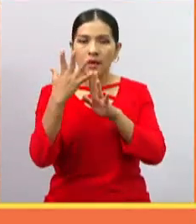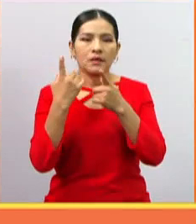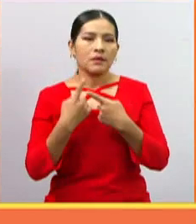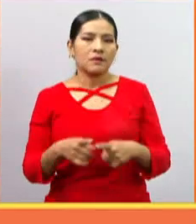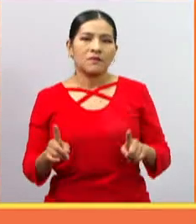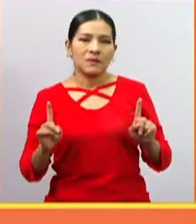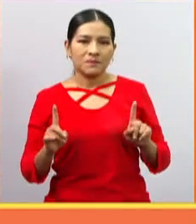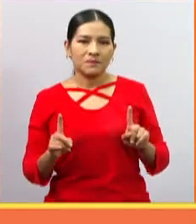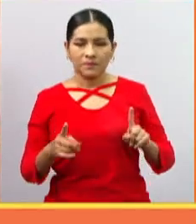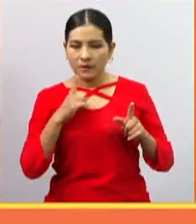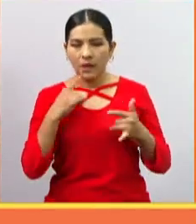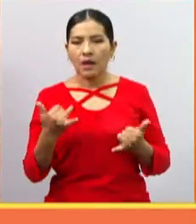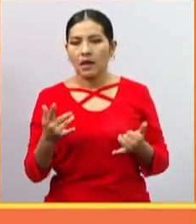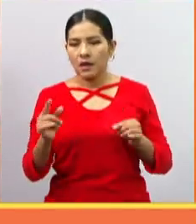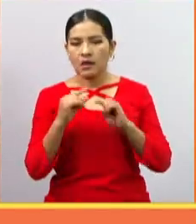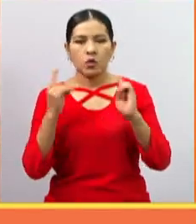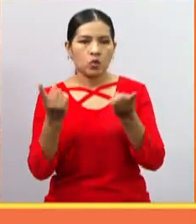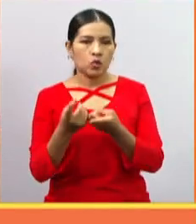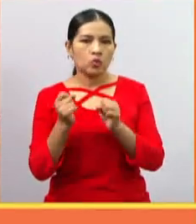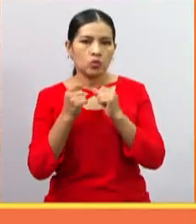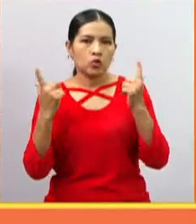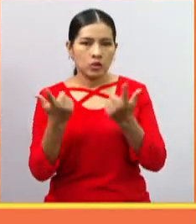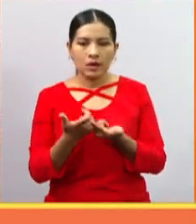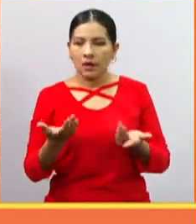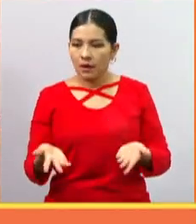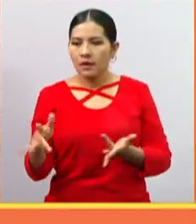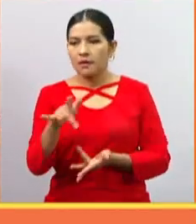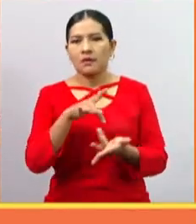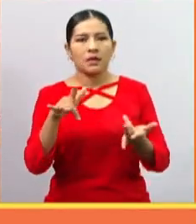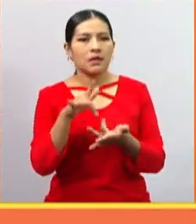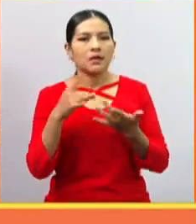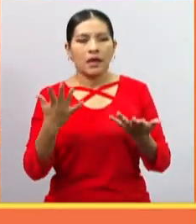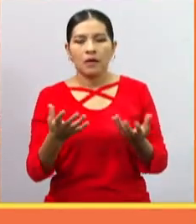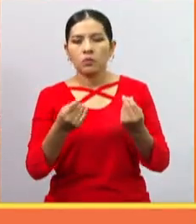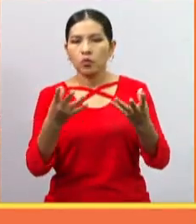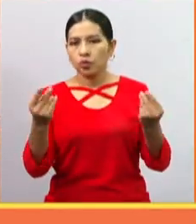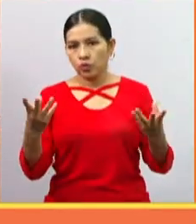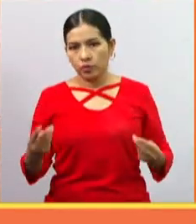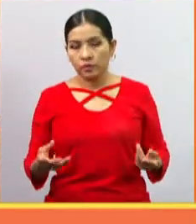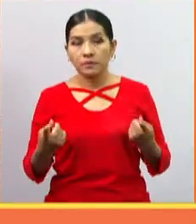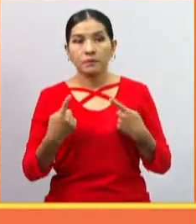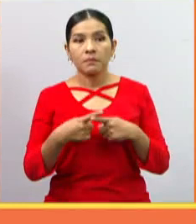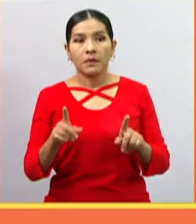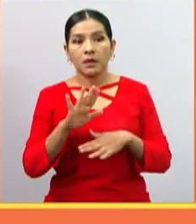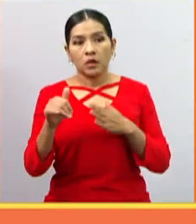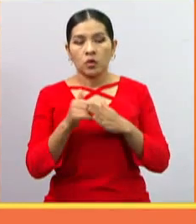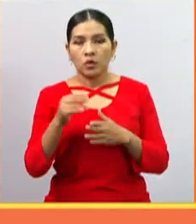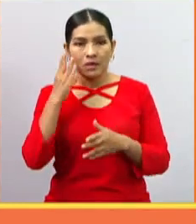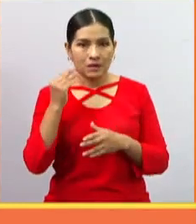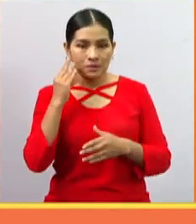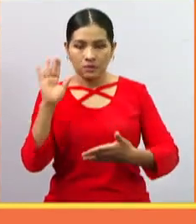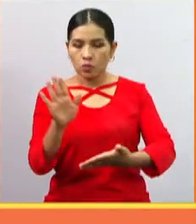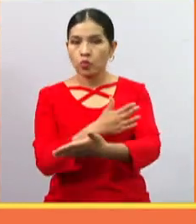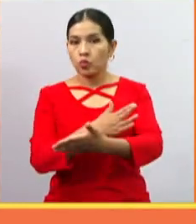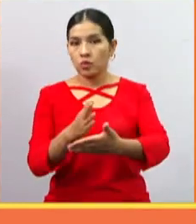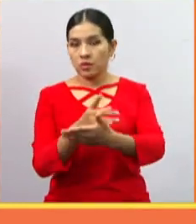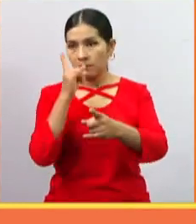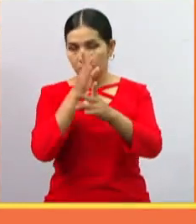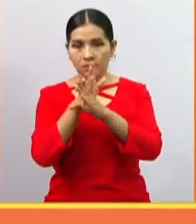Hay medios sociales, hay discos, pero la experiencia de la música en vivo, eso es